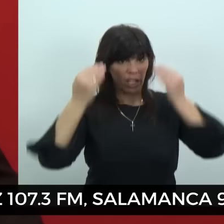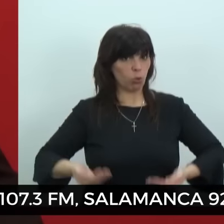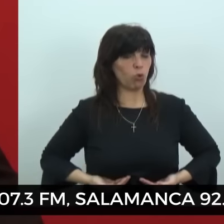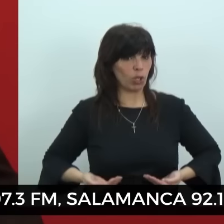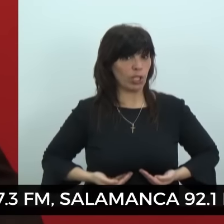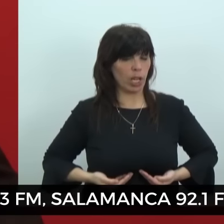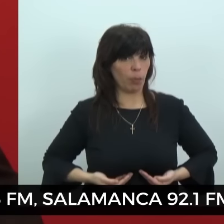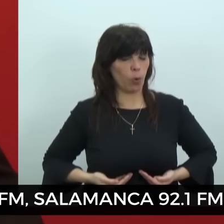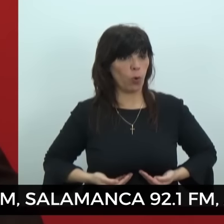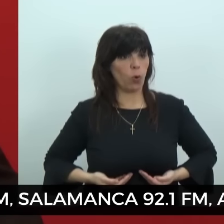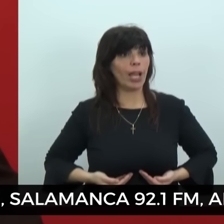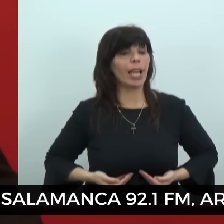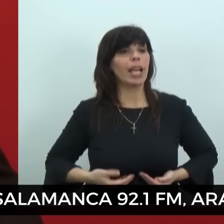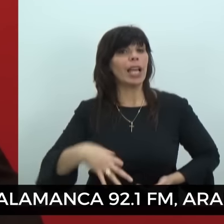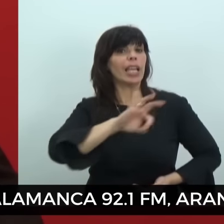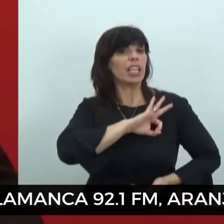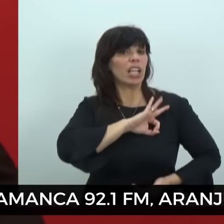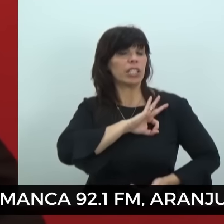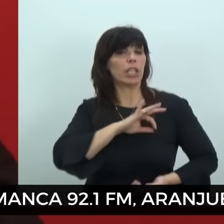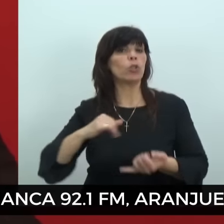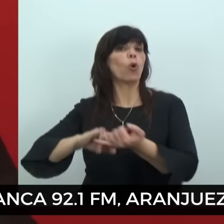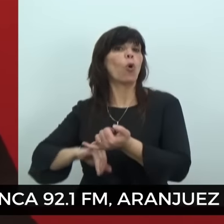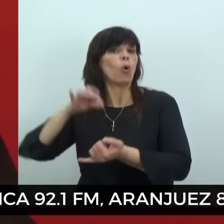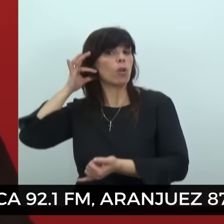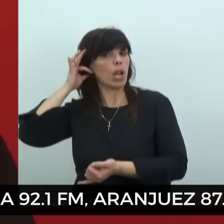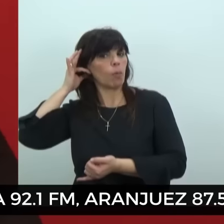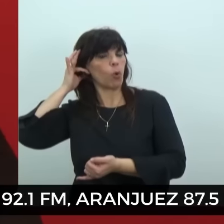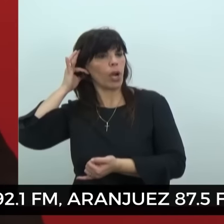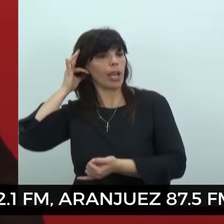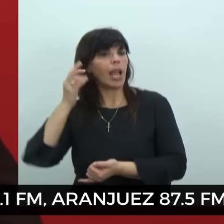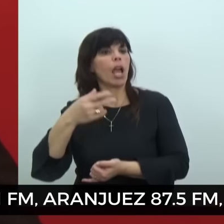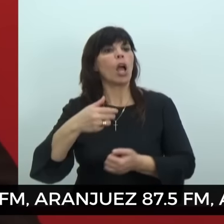probablemente ahí eso lo hubiera quebrantado, partido en dos.